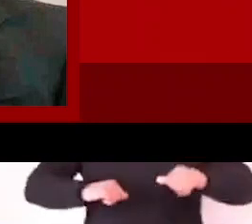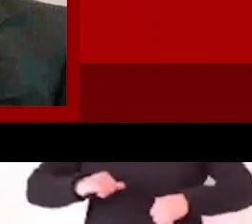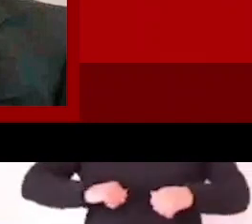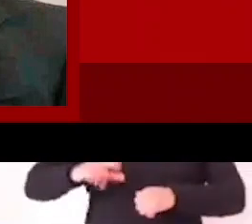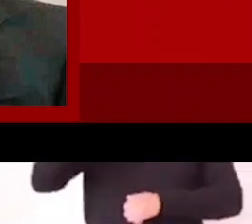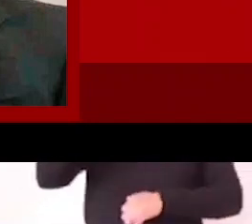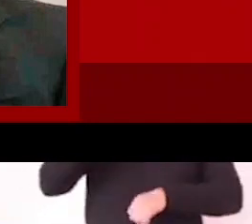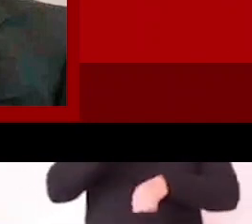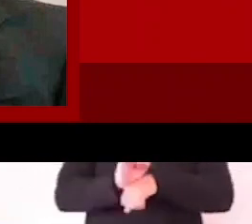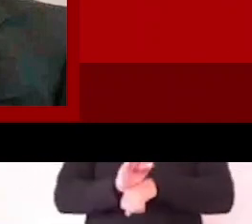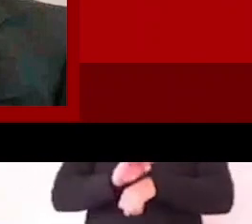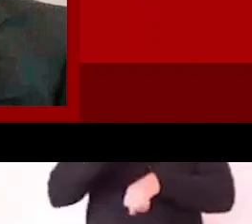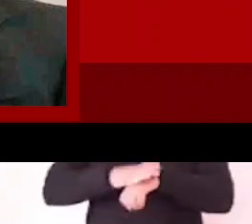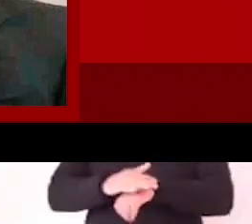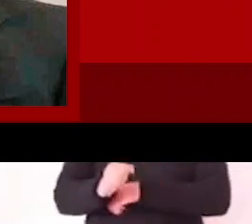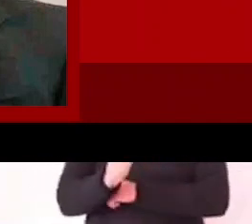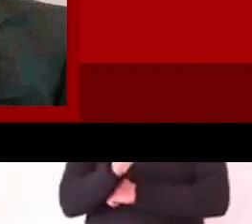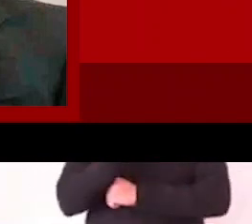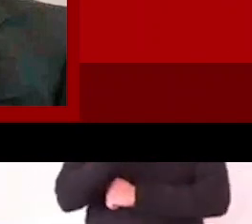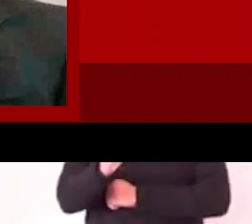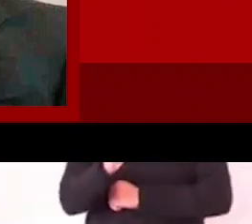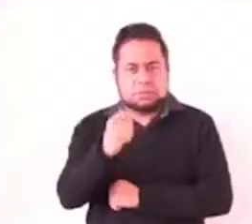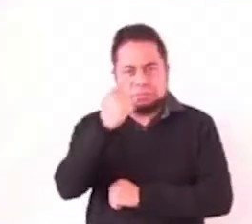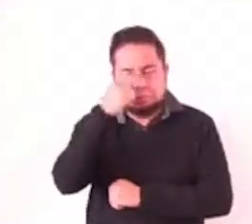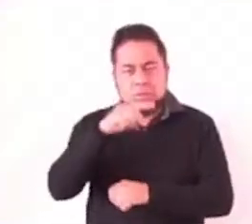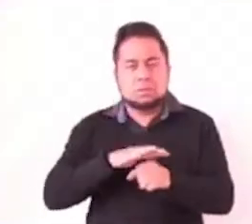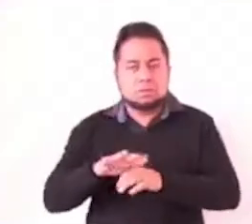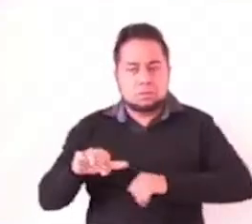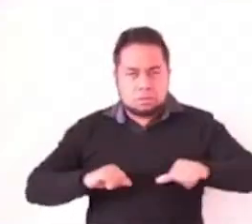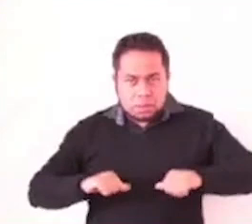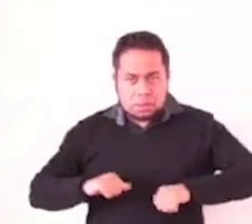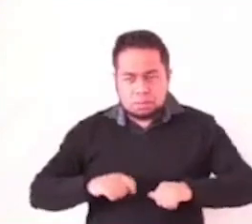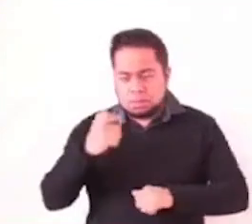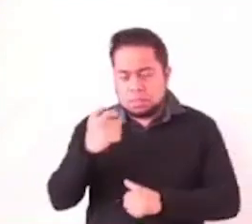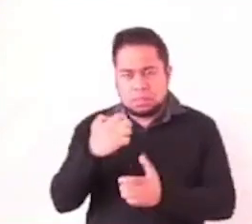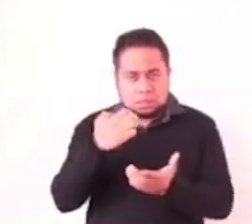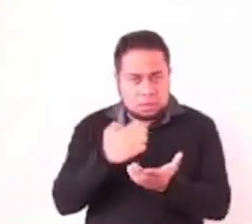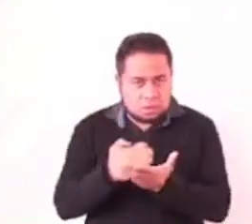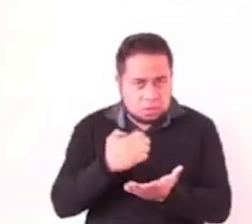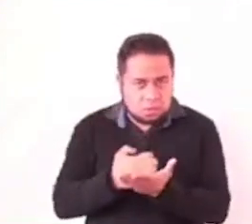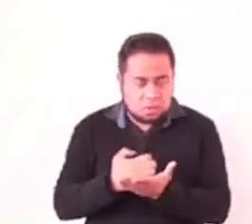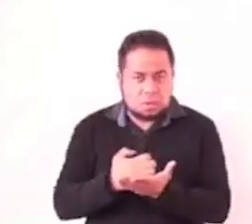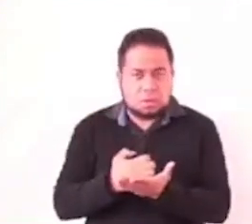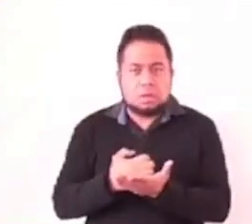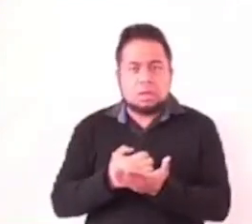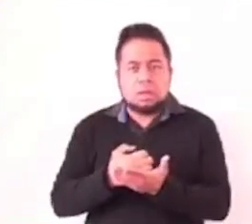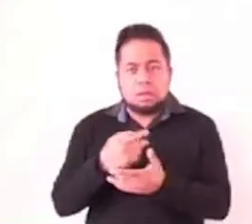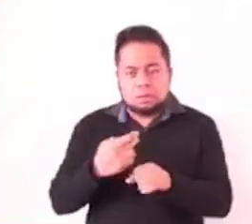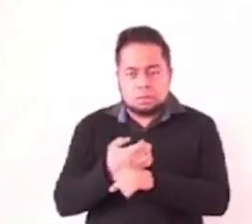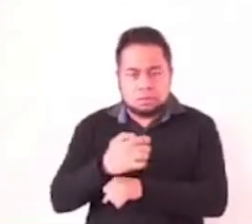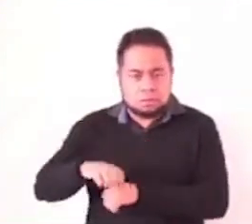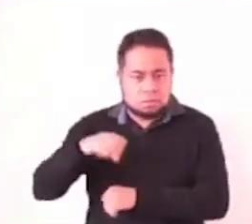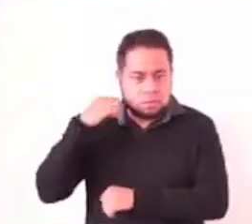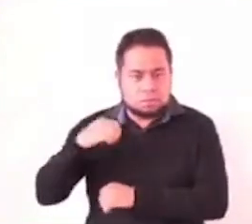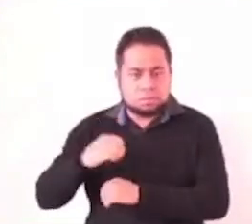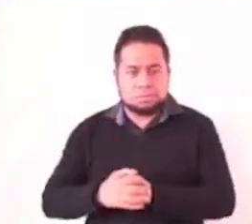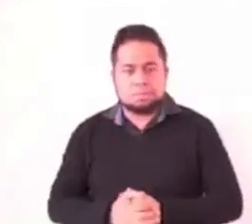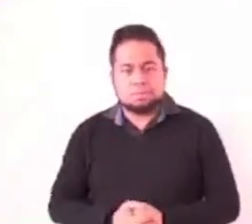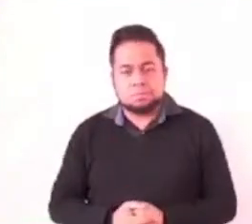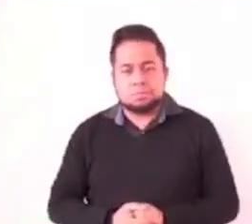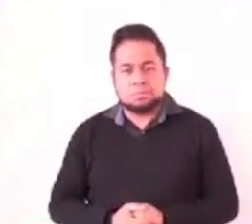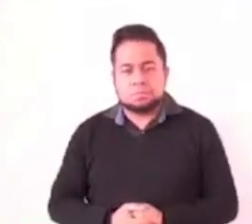verde ecologista de méxico le reprochó que mediante el van gogh a jaka se inviertan millones de pesos a favor de las micro pequeñas y medianas